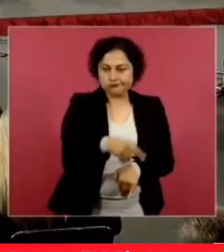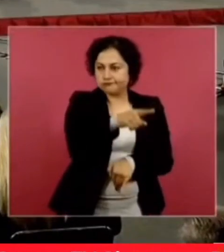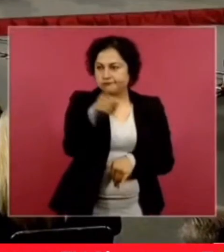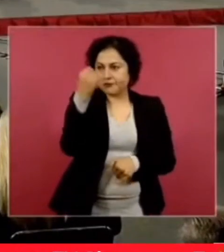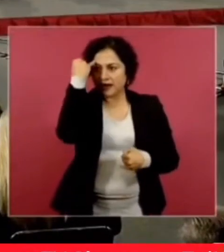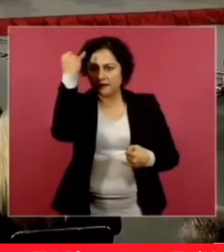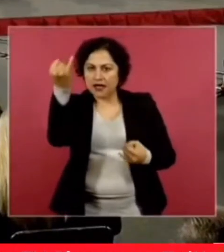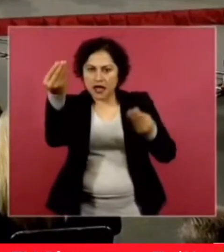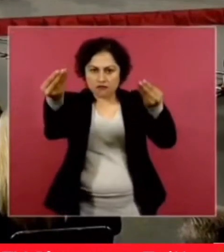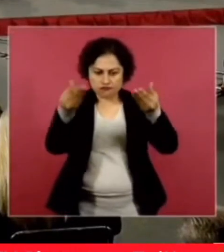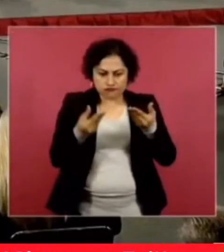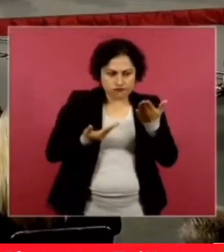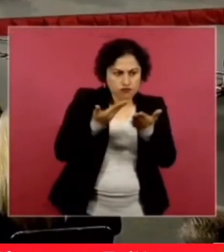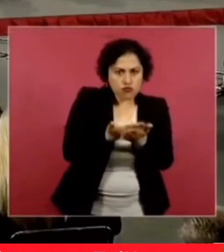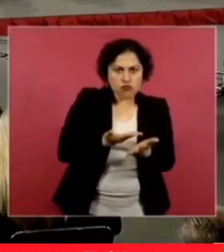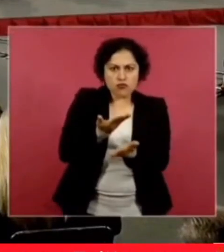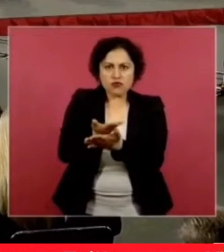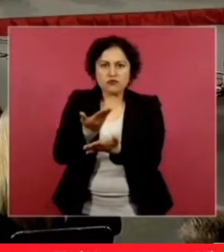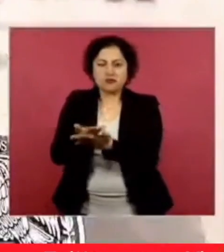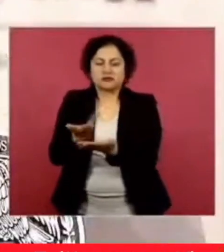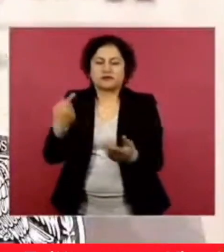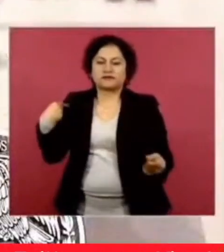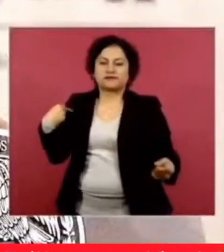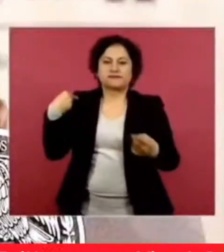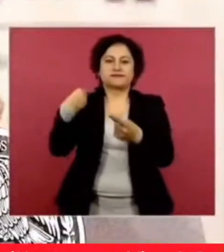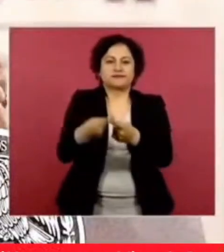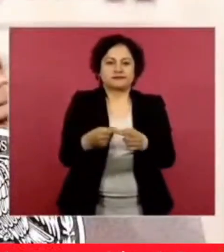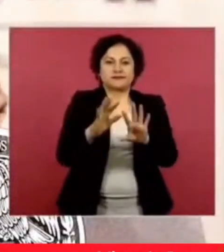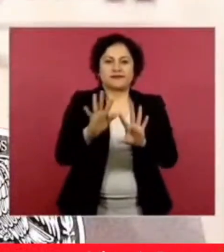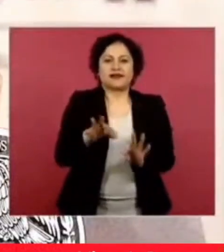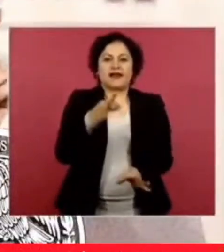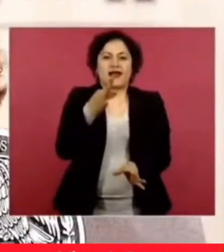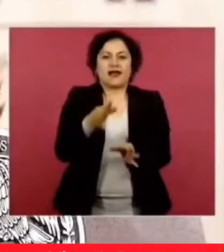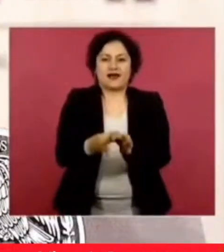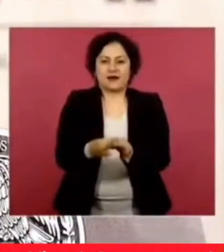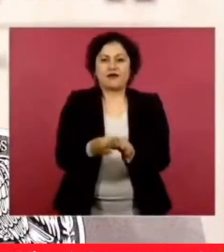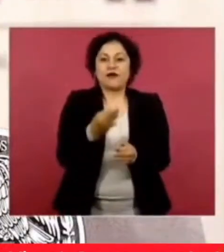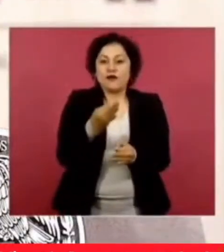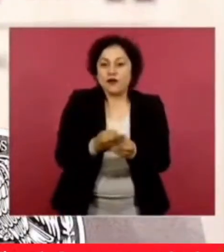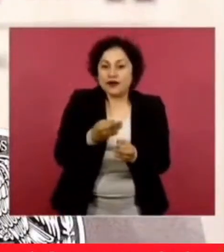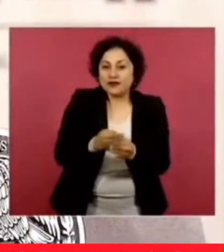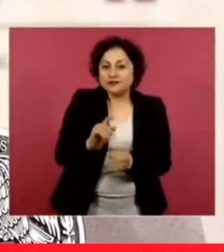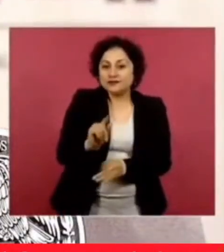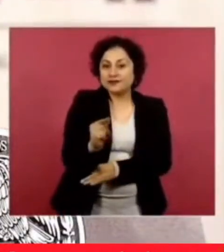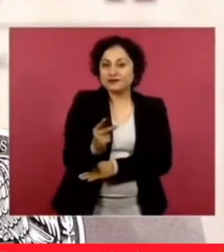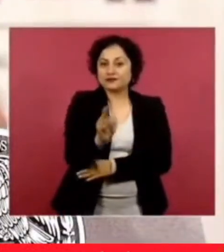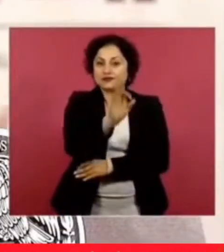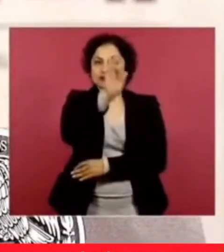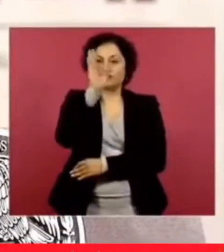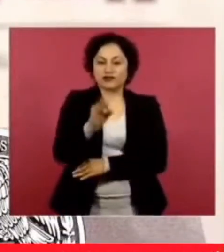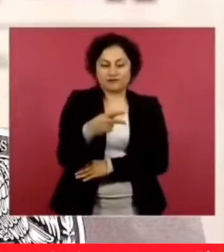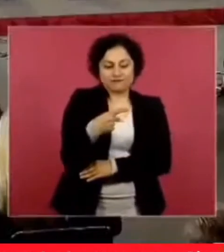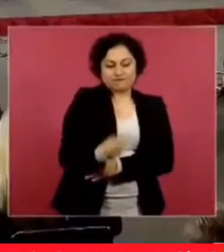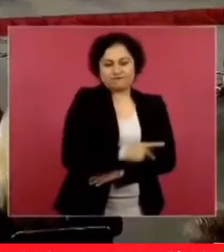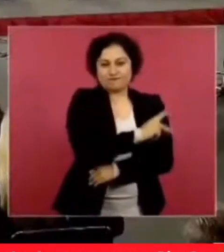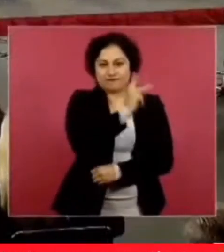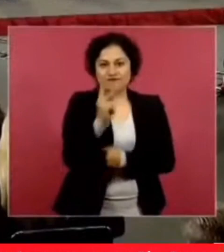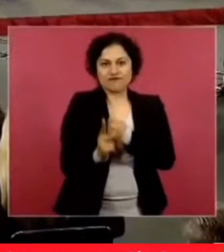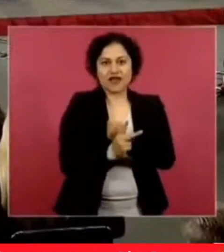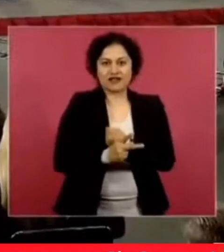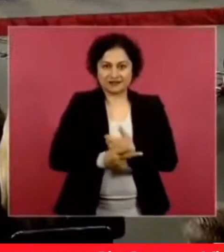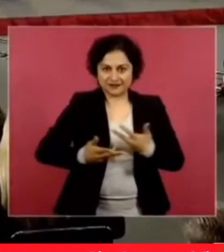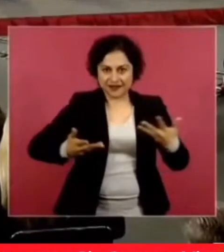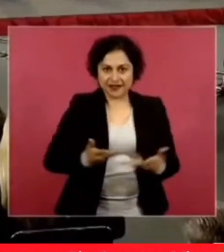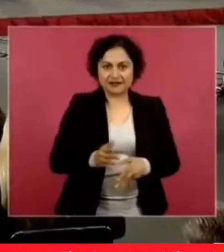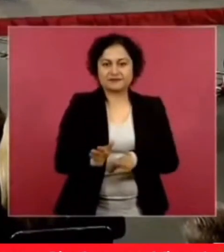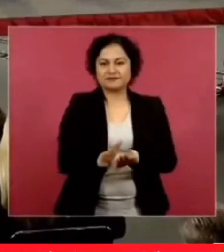de decir que estamos en este 72 por ciento de contenido nacional igual y cerraremos un poquito más arriba esto es mucho o es poco les pongo un